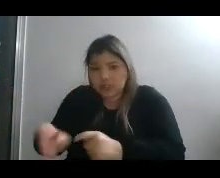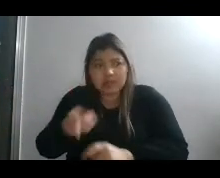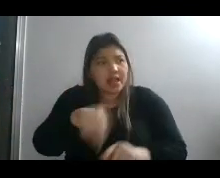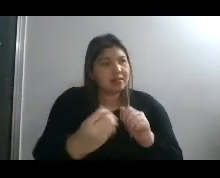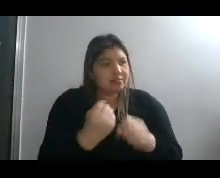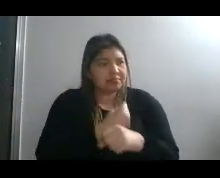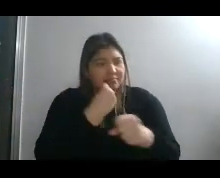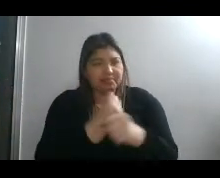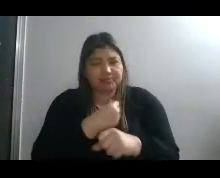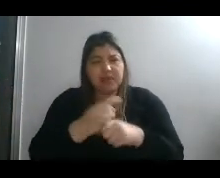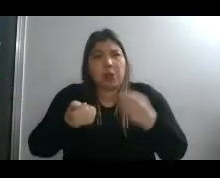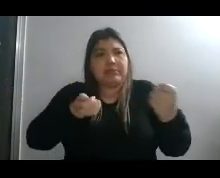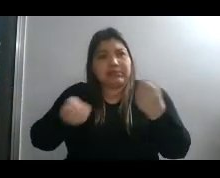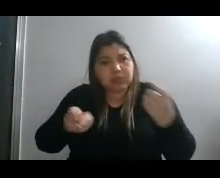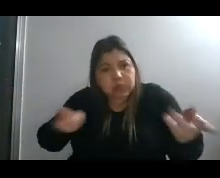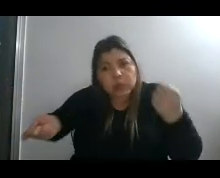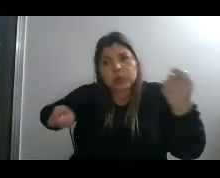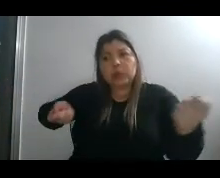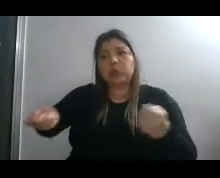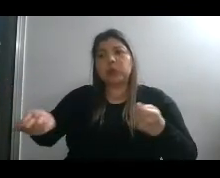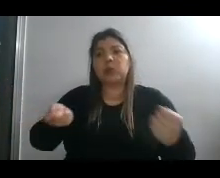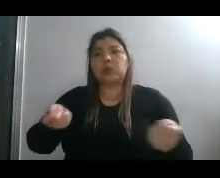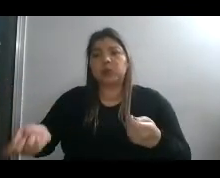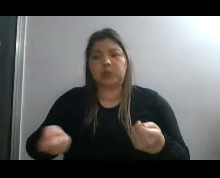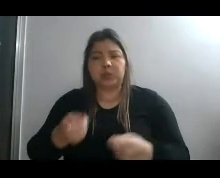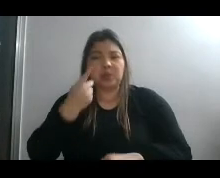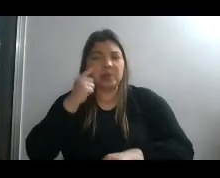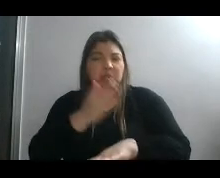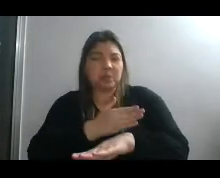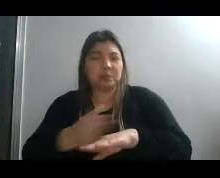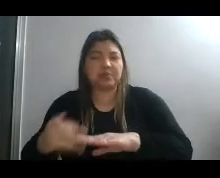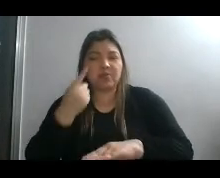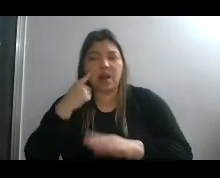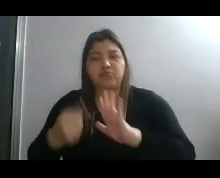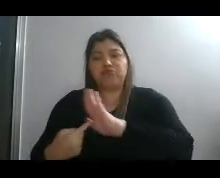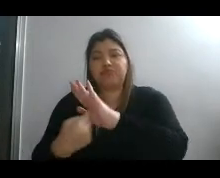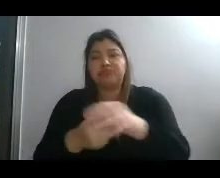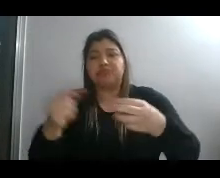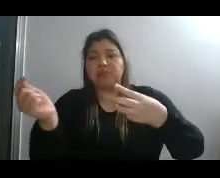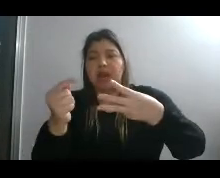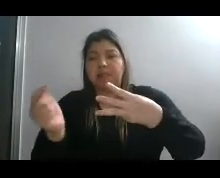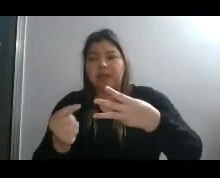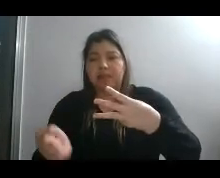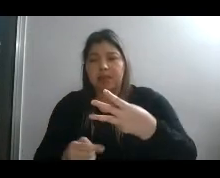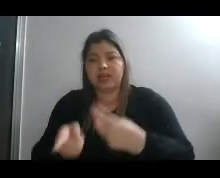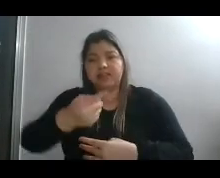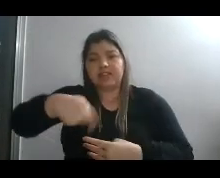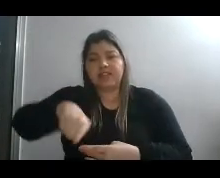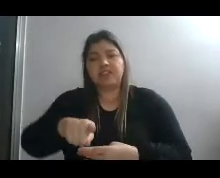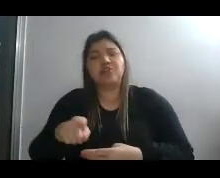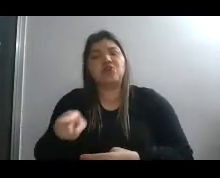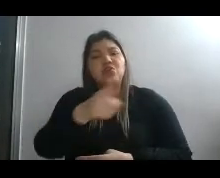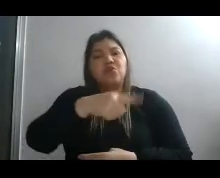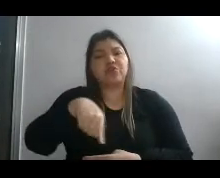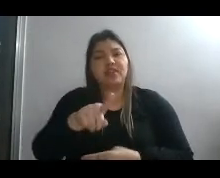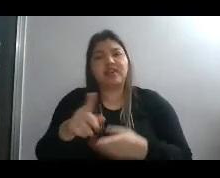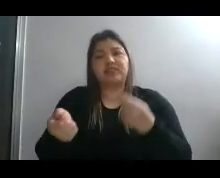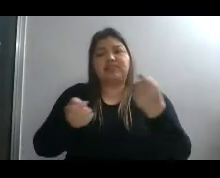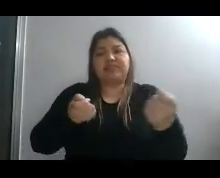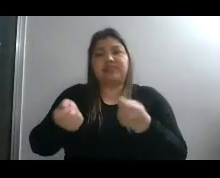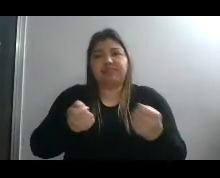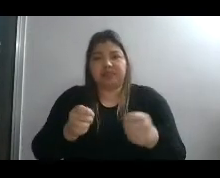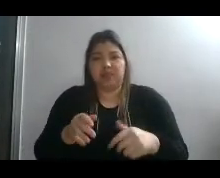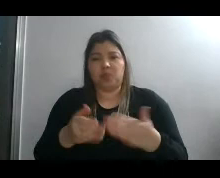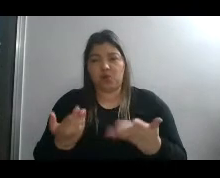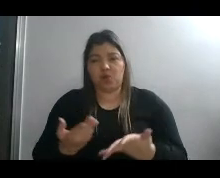como 3 momentos de estas capacidades y los invito a que ustedes vayan, porque yo sé que en estos espacios se